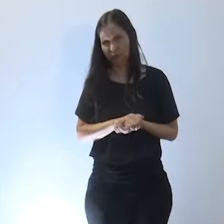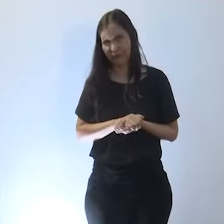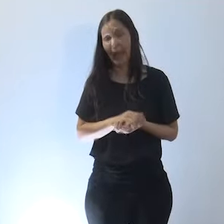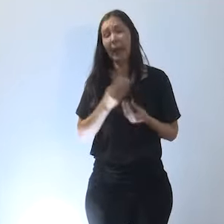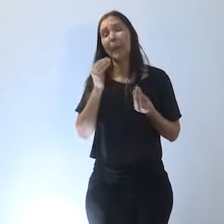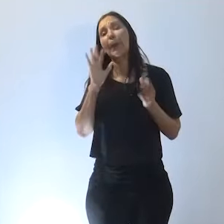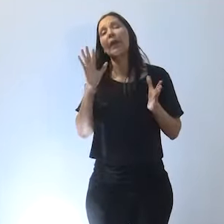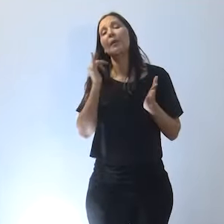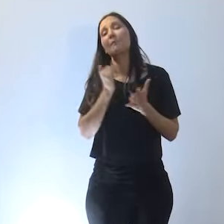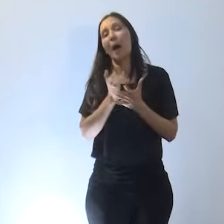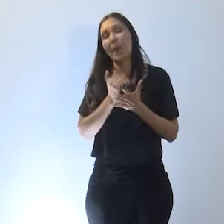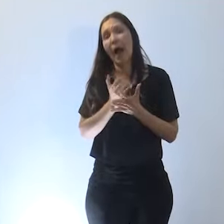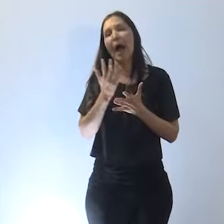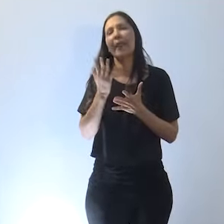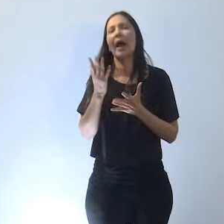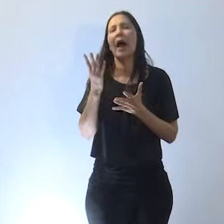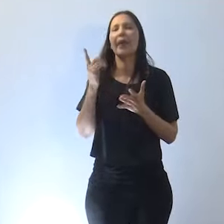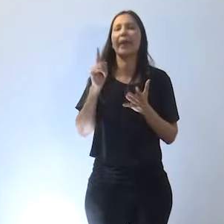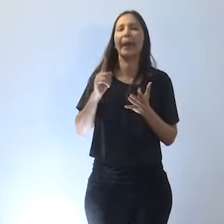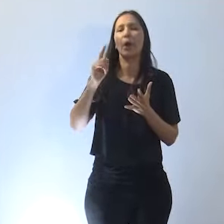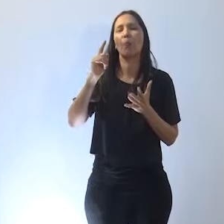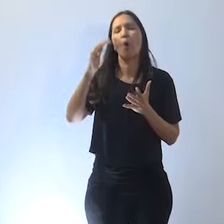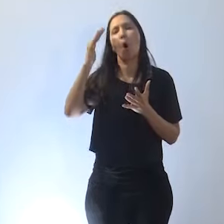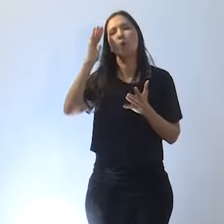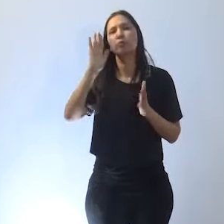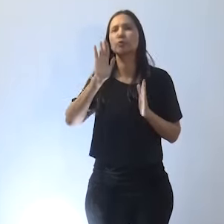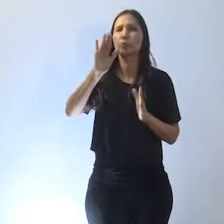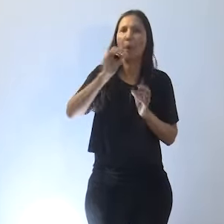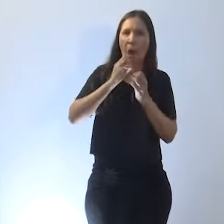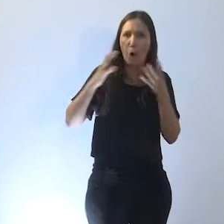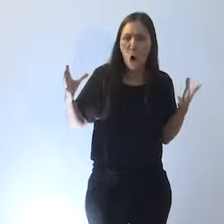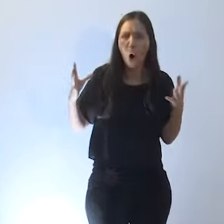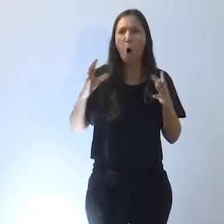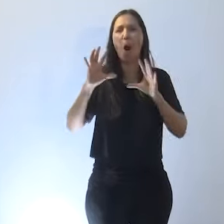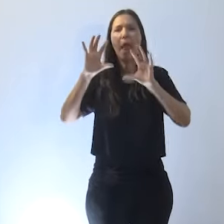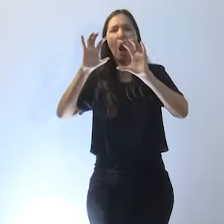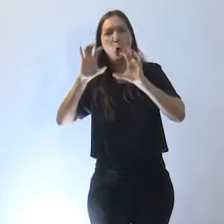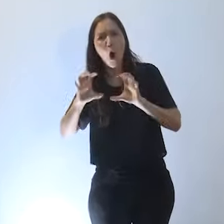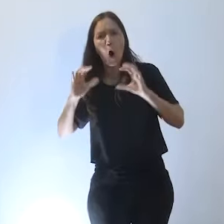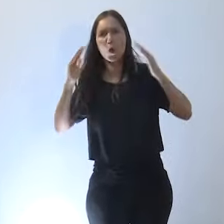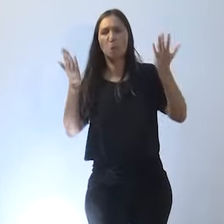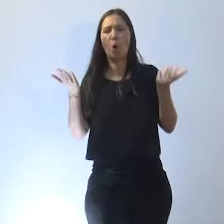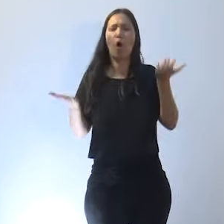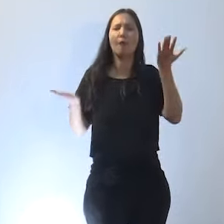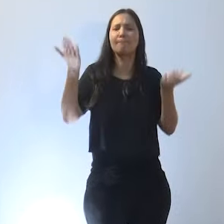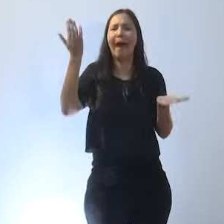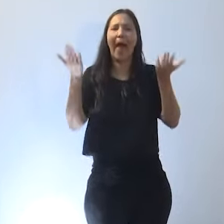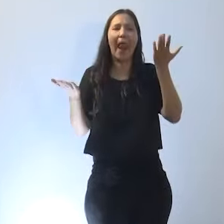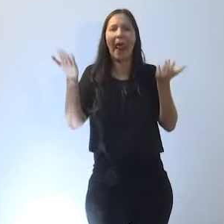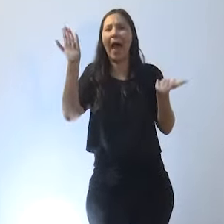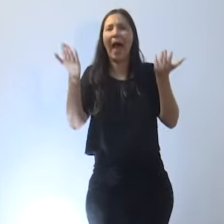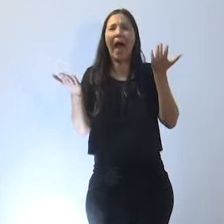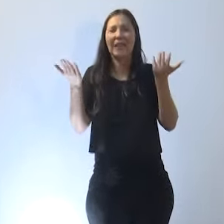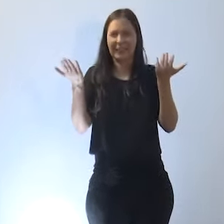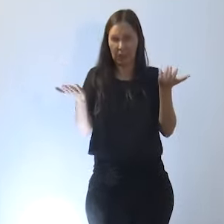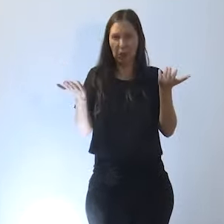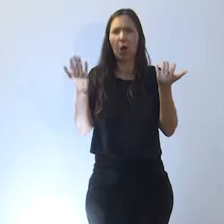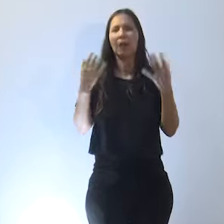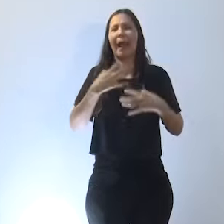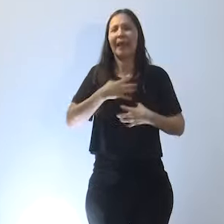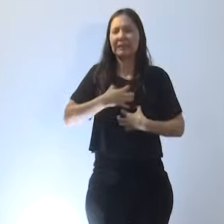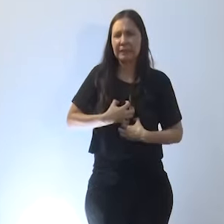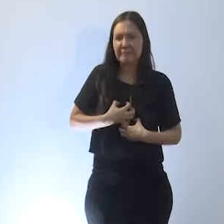desilusión al lado de la esperanza al lado del odio al lado de este el resentimiento